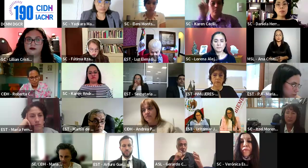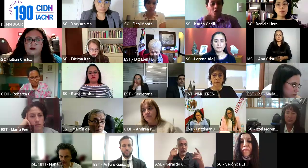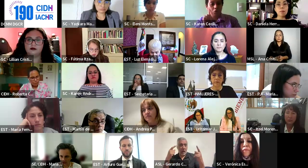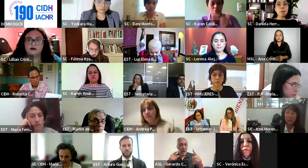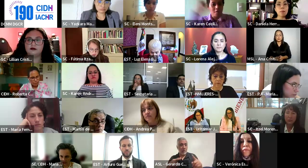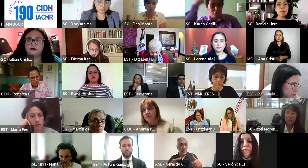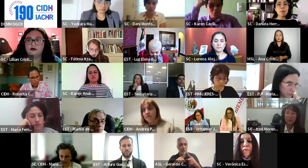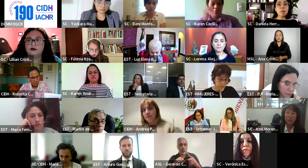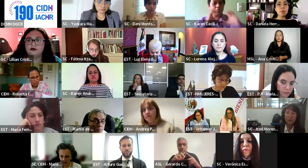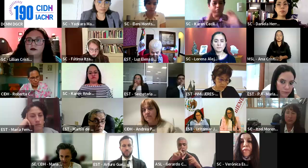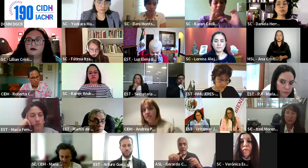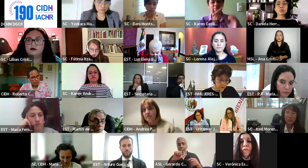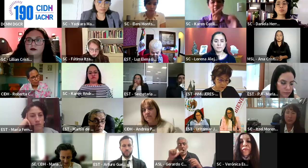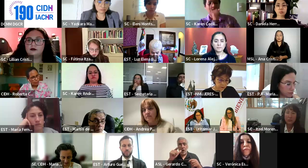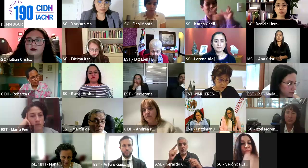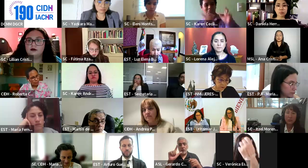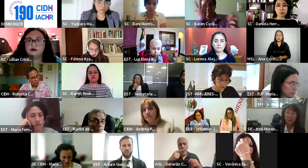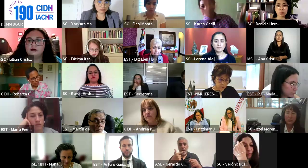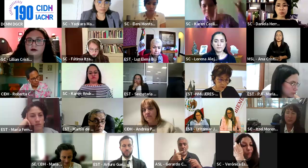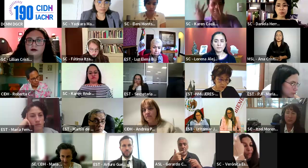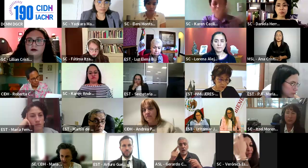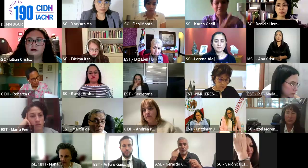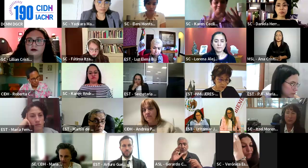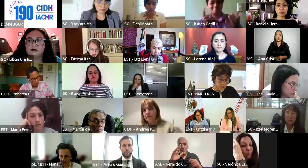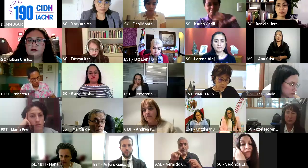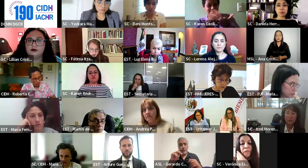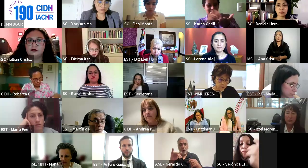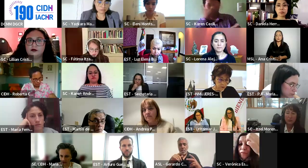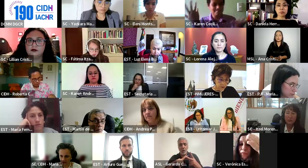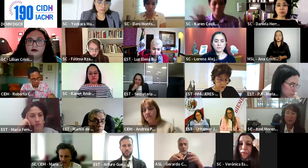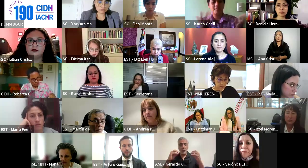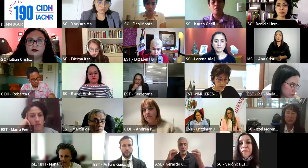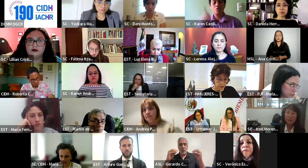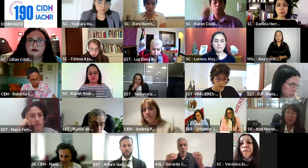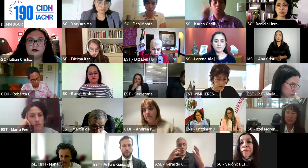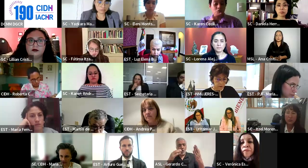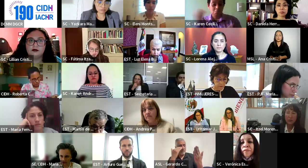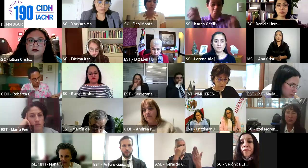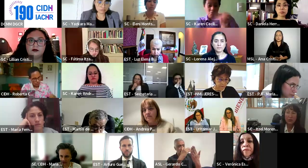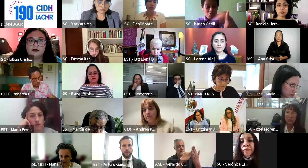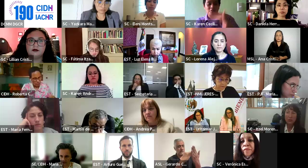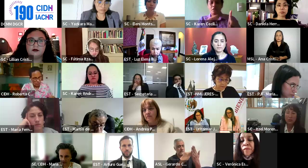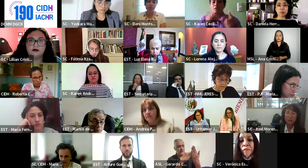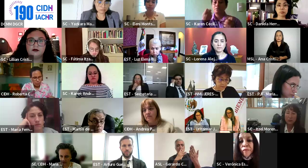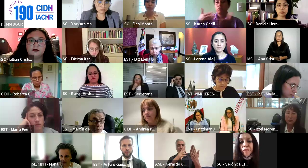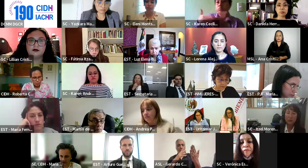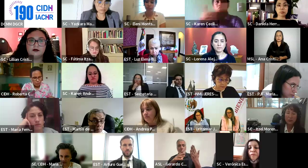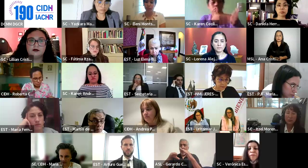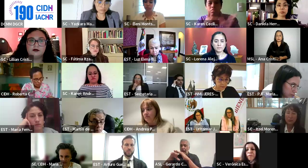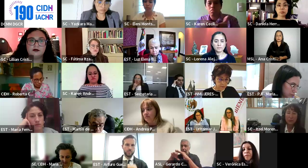LGBT. No se han implementado acciones efectivas ni de manera amplia en todo el país para acceder a la justicia en igualdad de